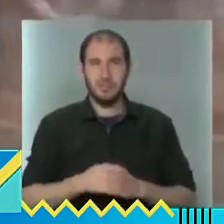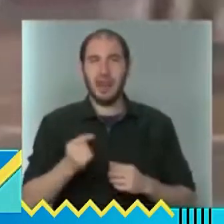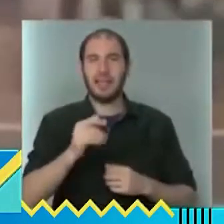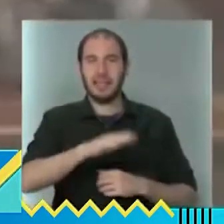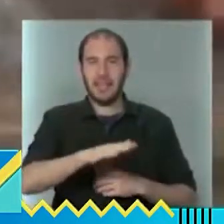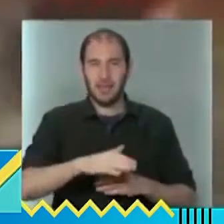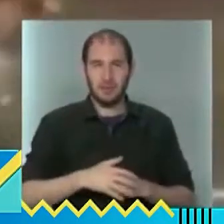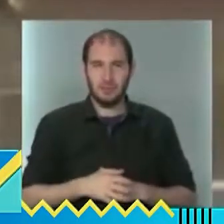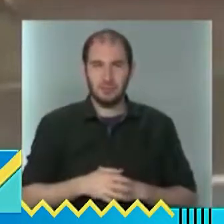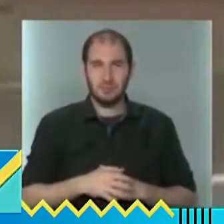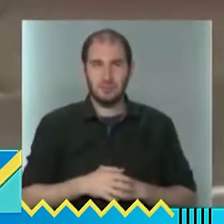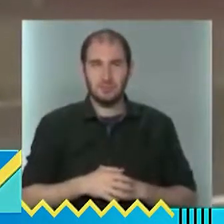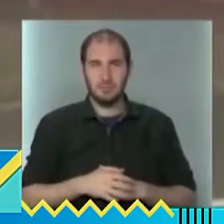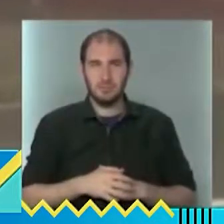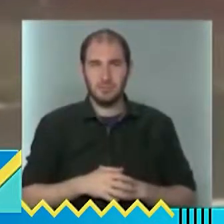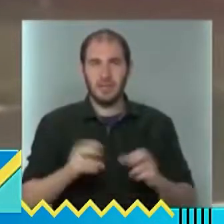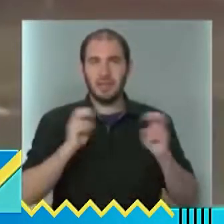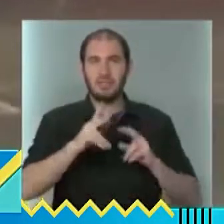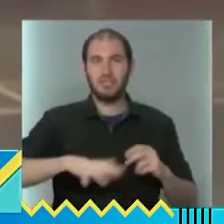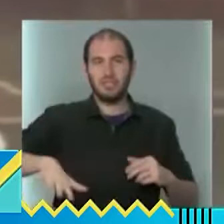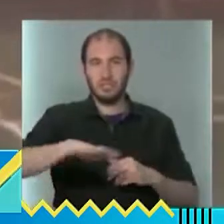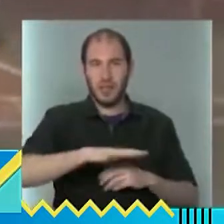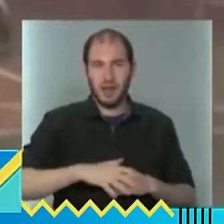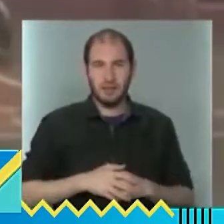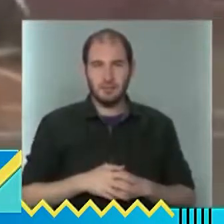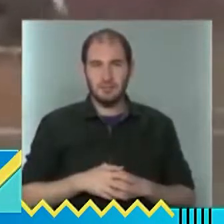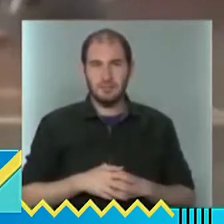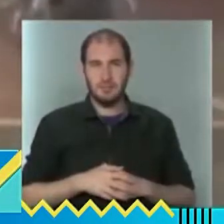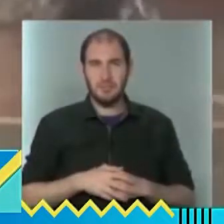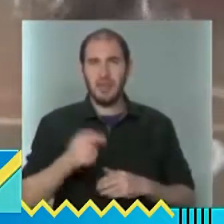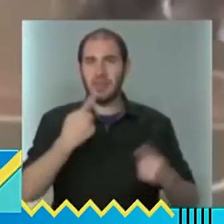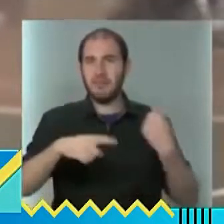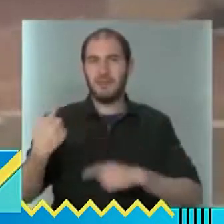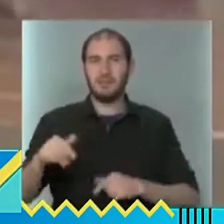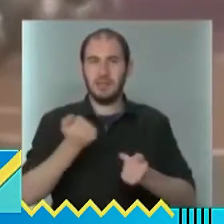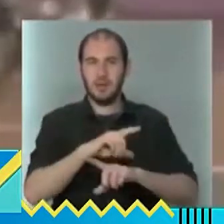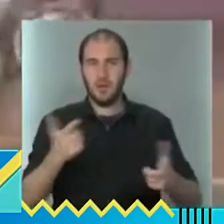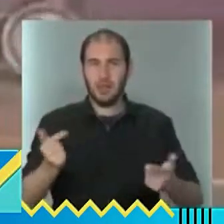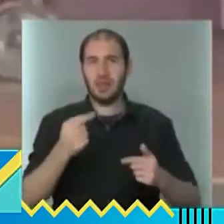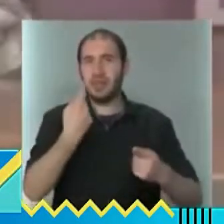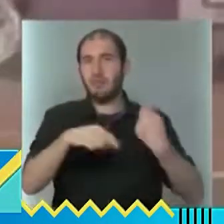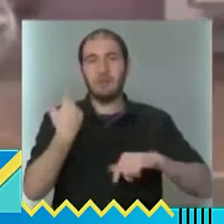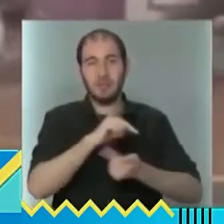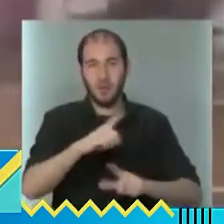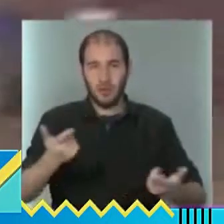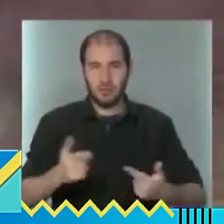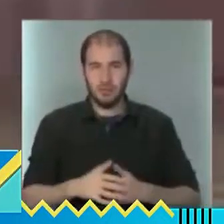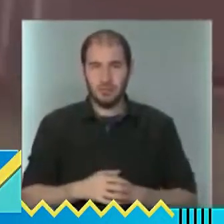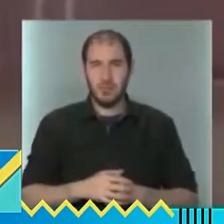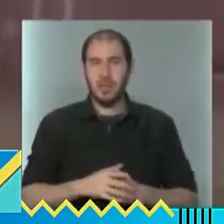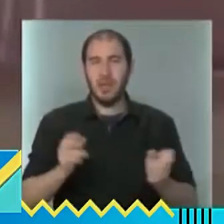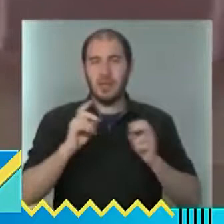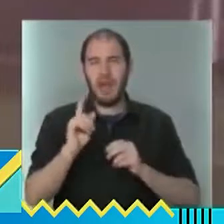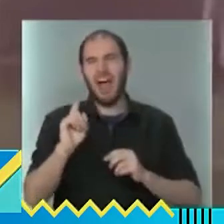niño en la parte social. No hubo diferencias, no se hacen diferencias. Debe ser un